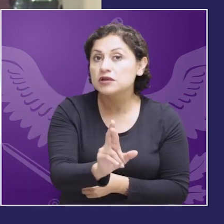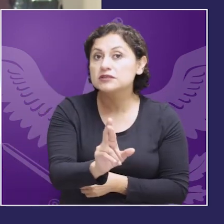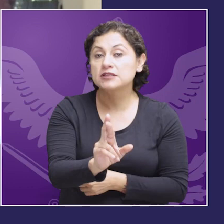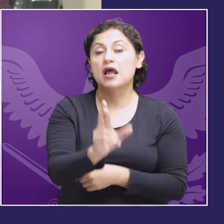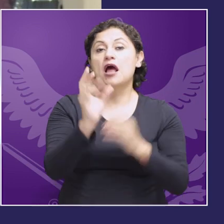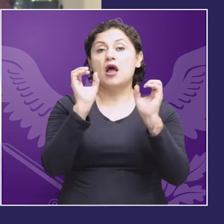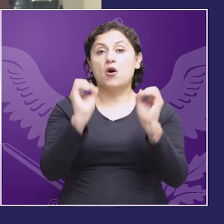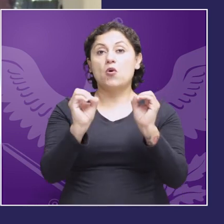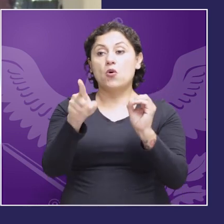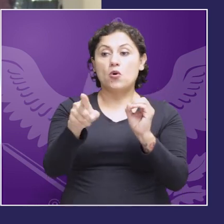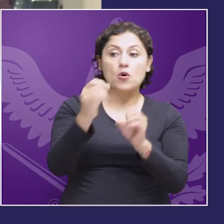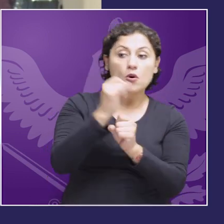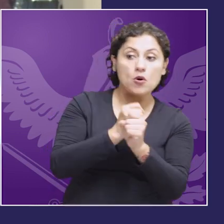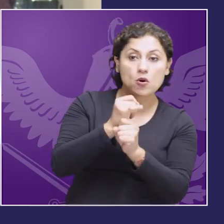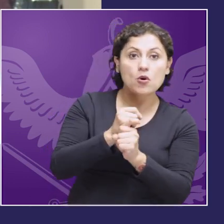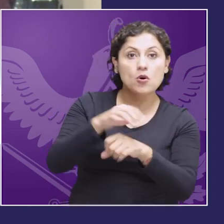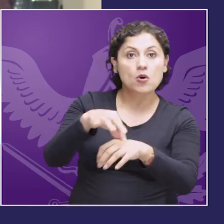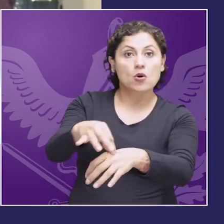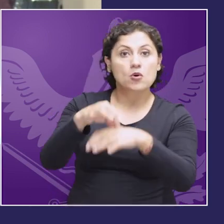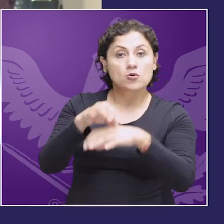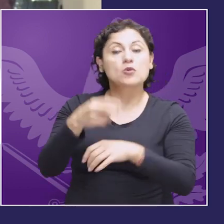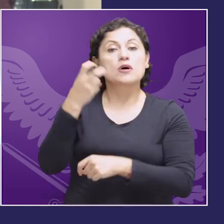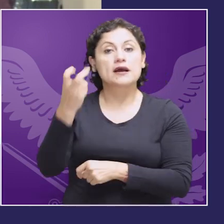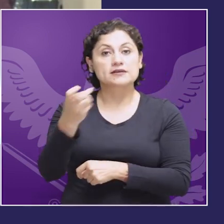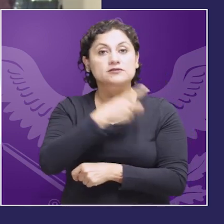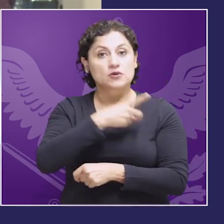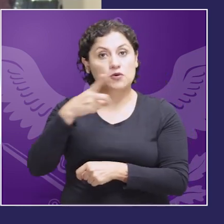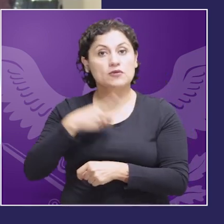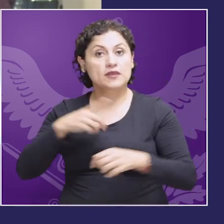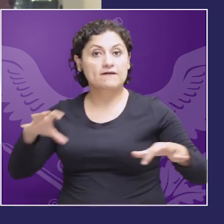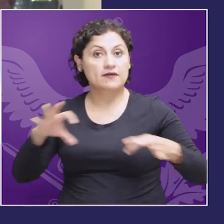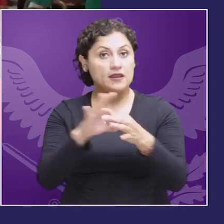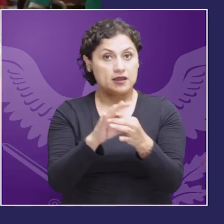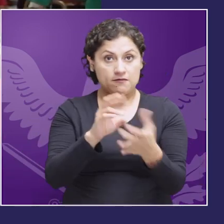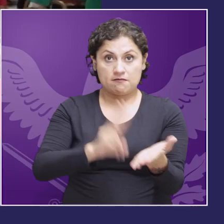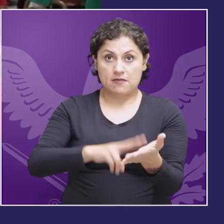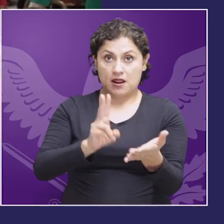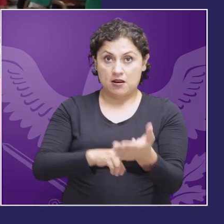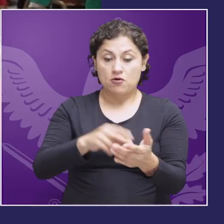frente y darle a eso una connotación jurídica y llevarlo a otro espacio.